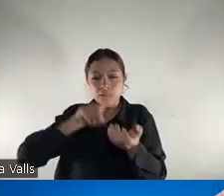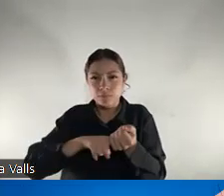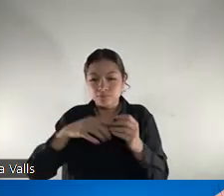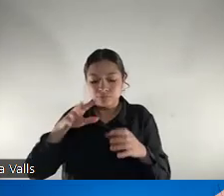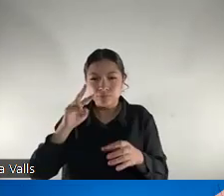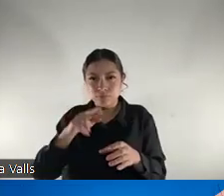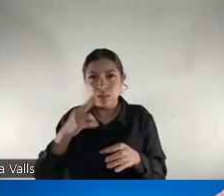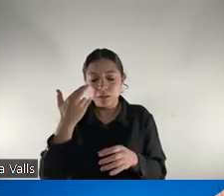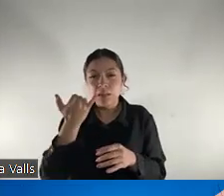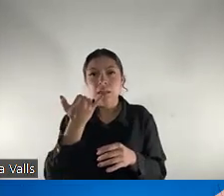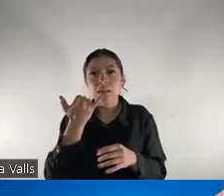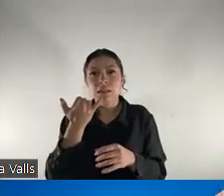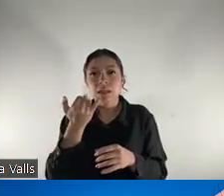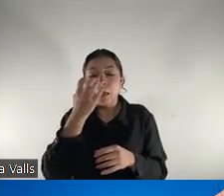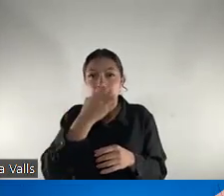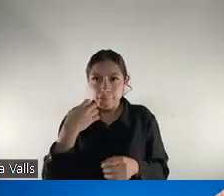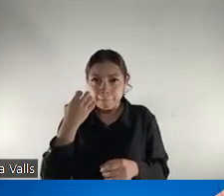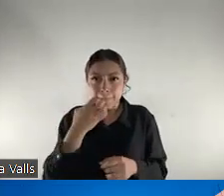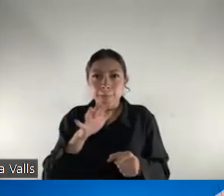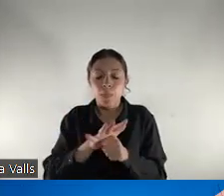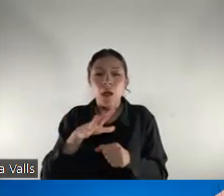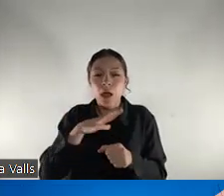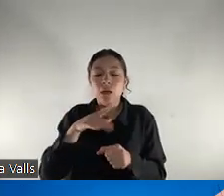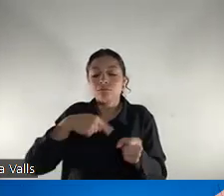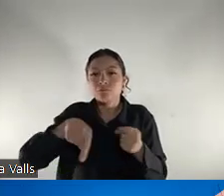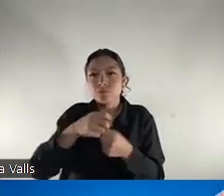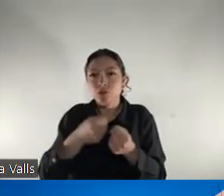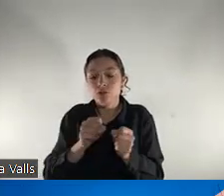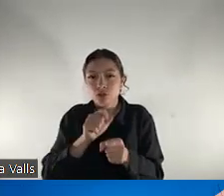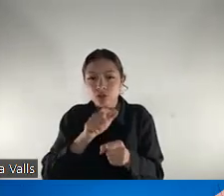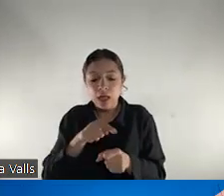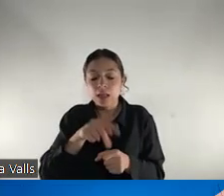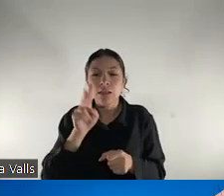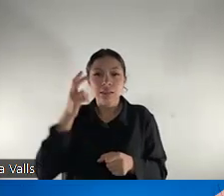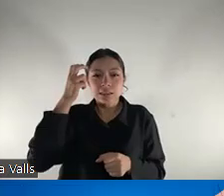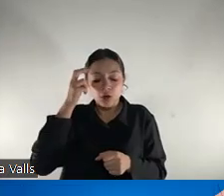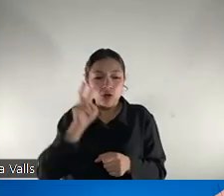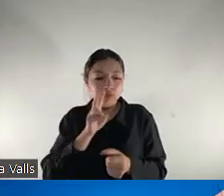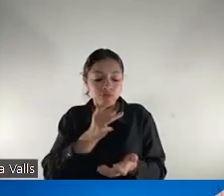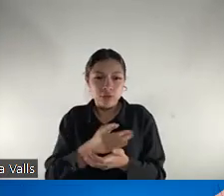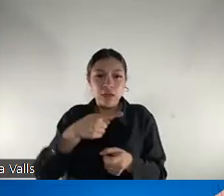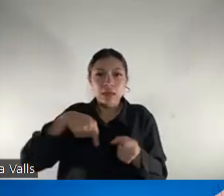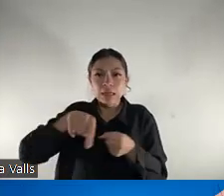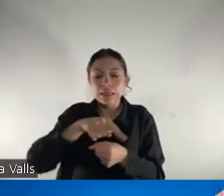donde se evalúa el entorno social, el entorno psicológico y el entorno escolar.